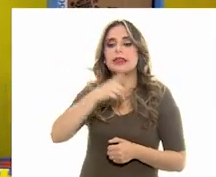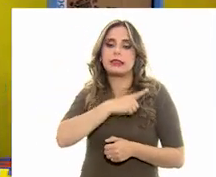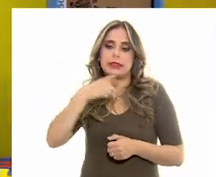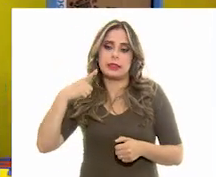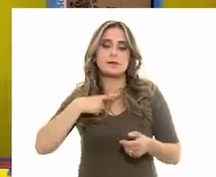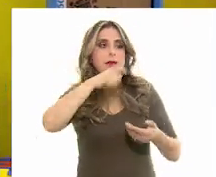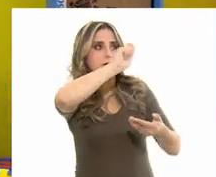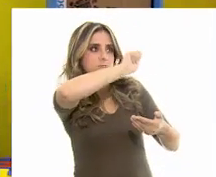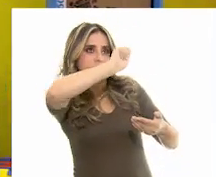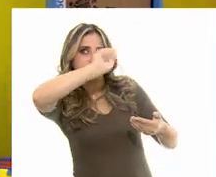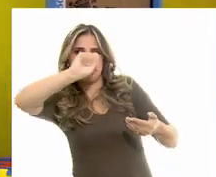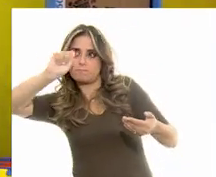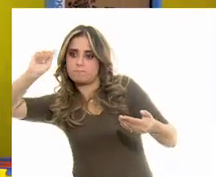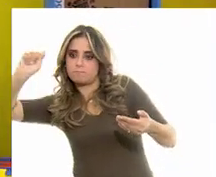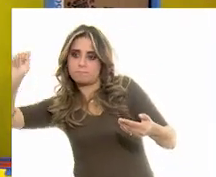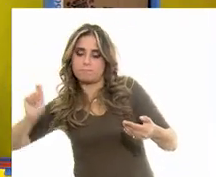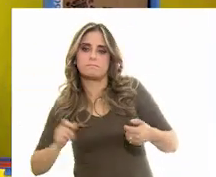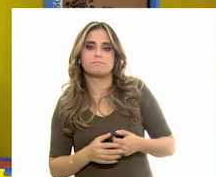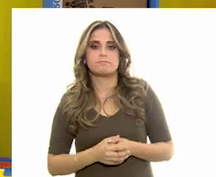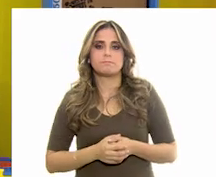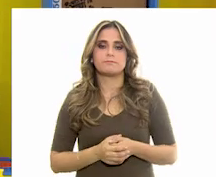de izquierda a derecha, maestra.